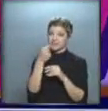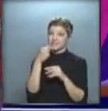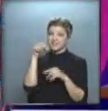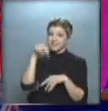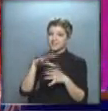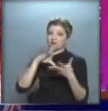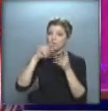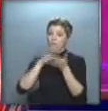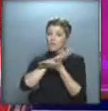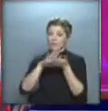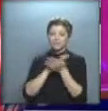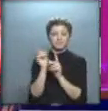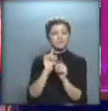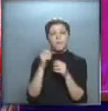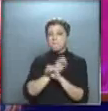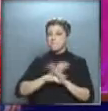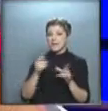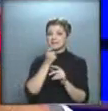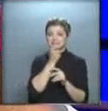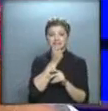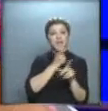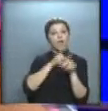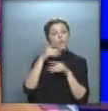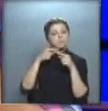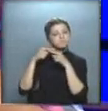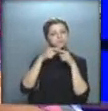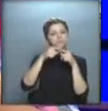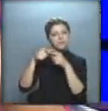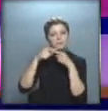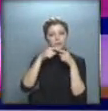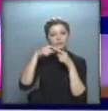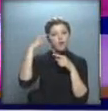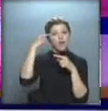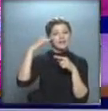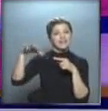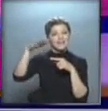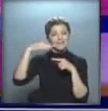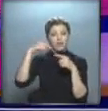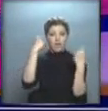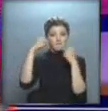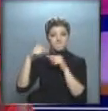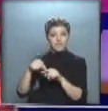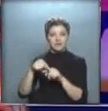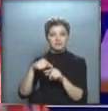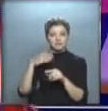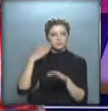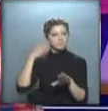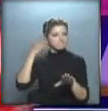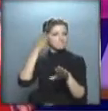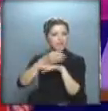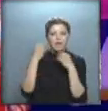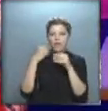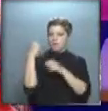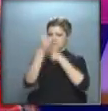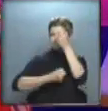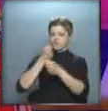manera de solucionar las cosas. Cuando hay discusiones o intercambio de ideas, si se quiere, a lo primero que recurren es a las